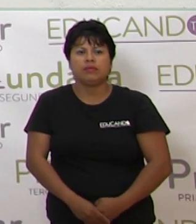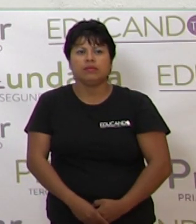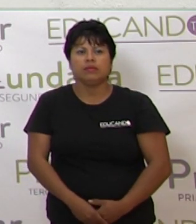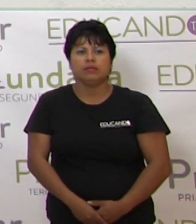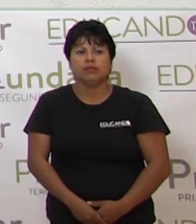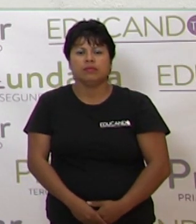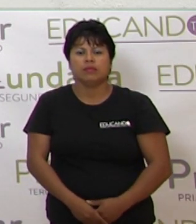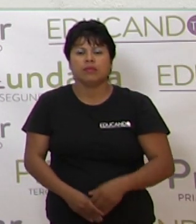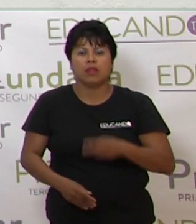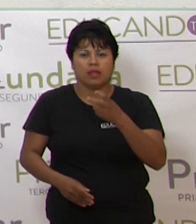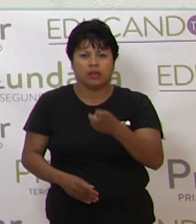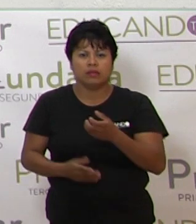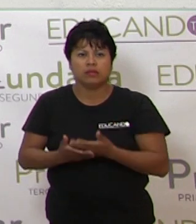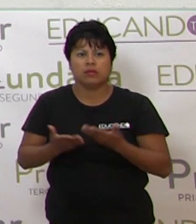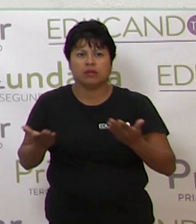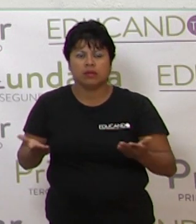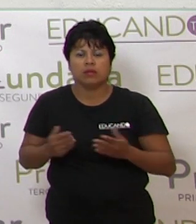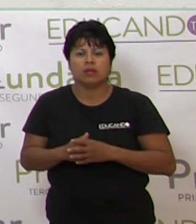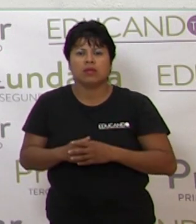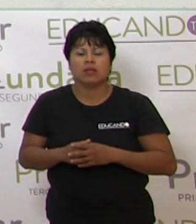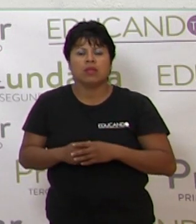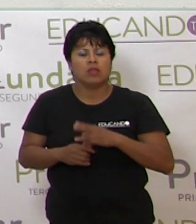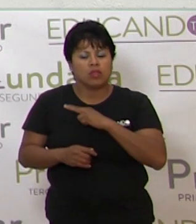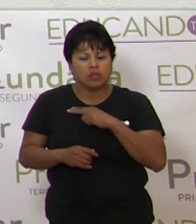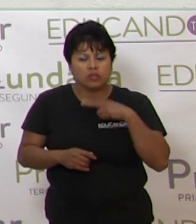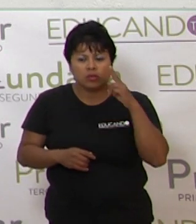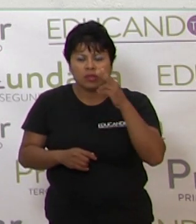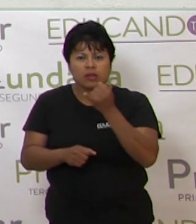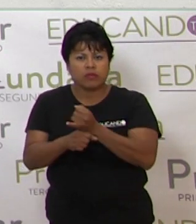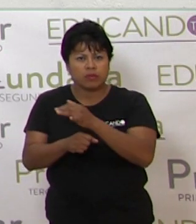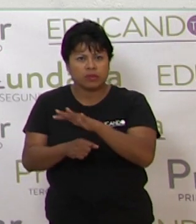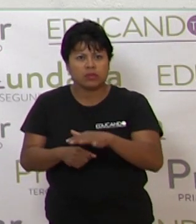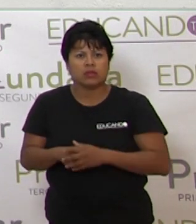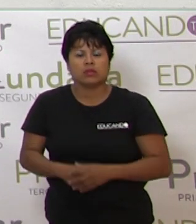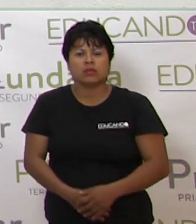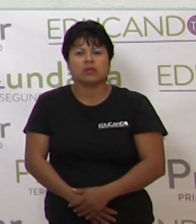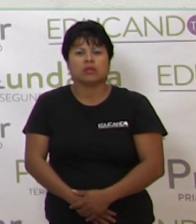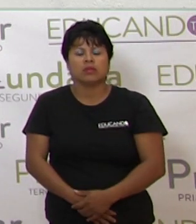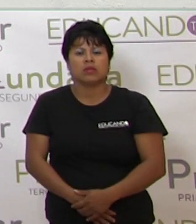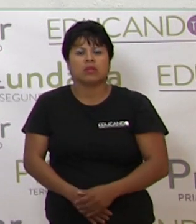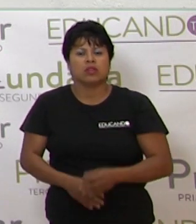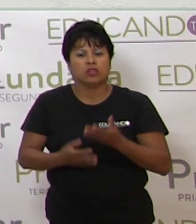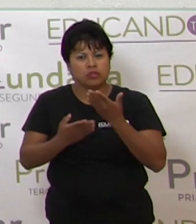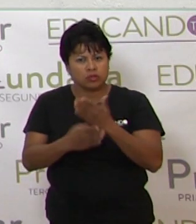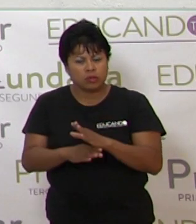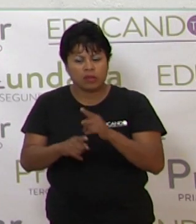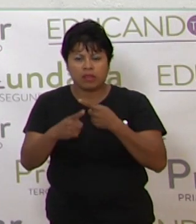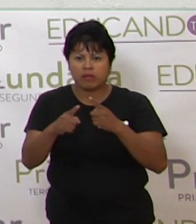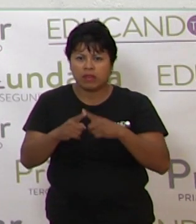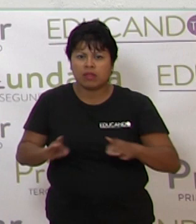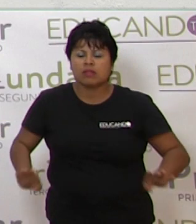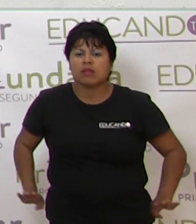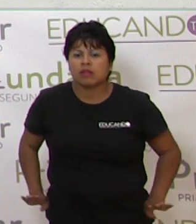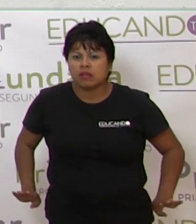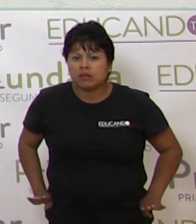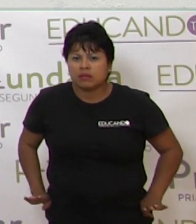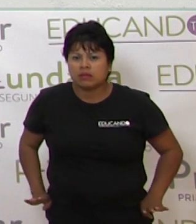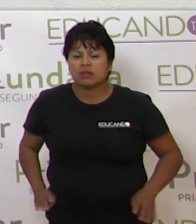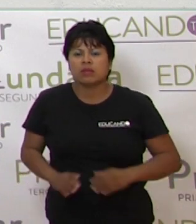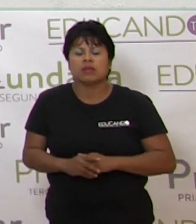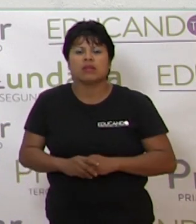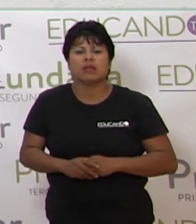y en este caso nos va a ayudar a ordenar la información acerca de las características